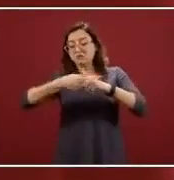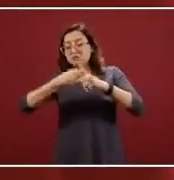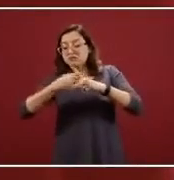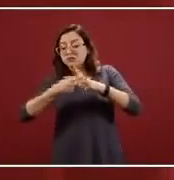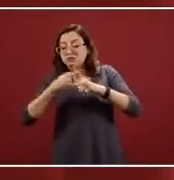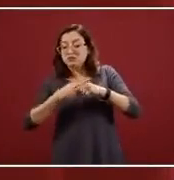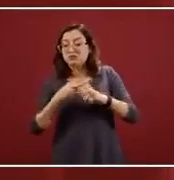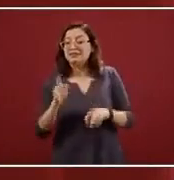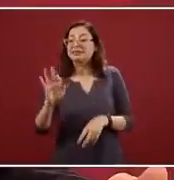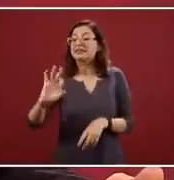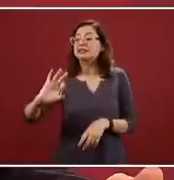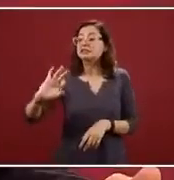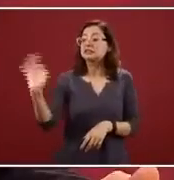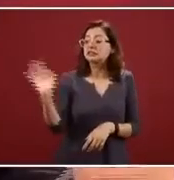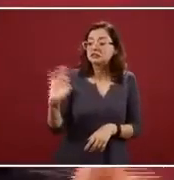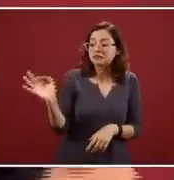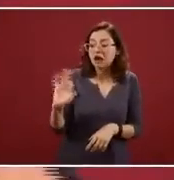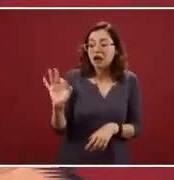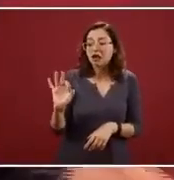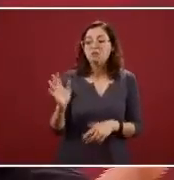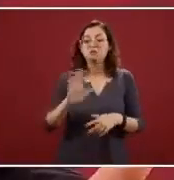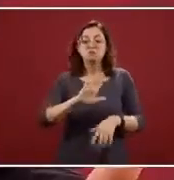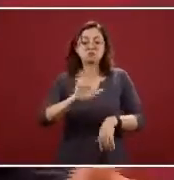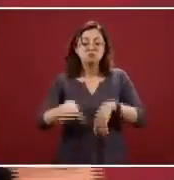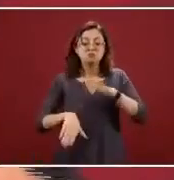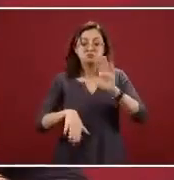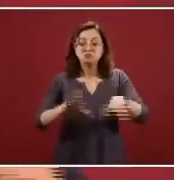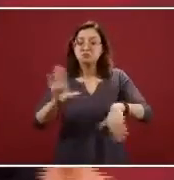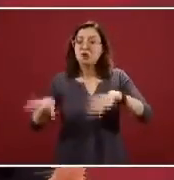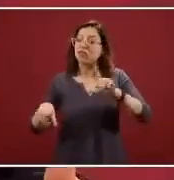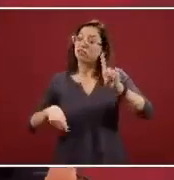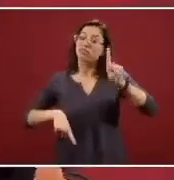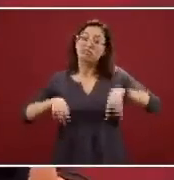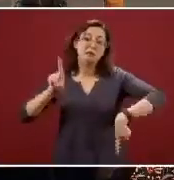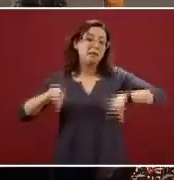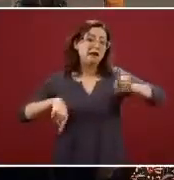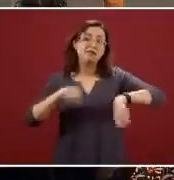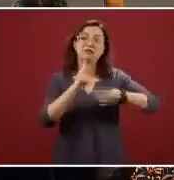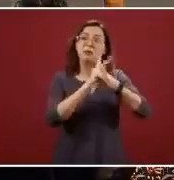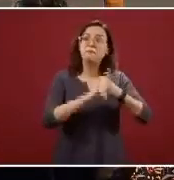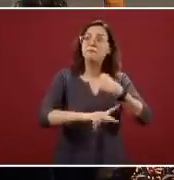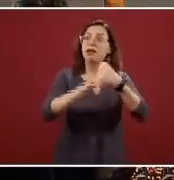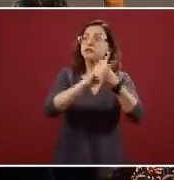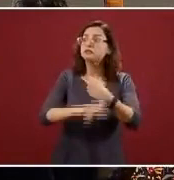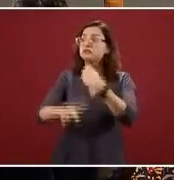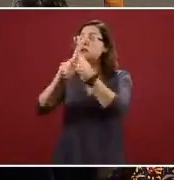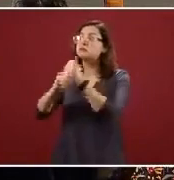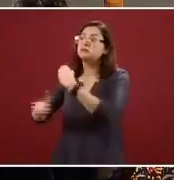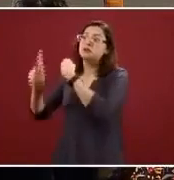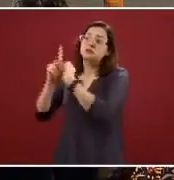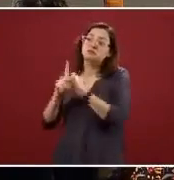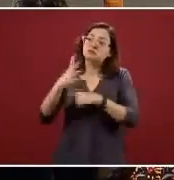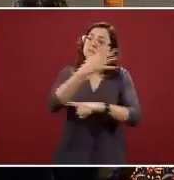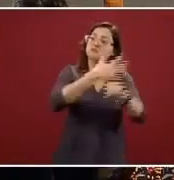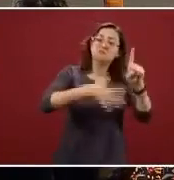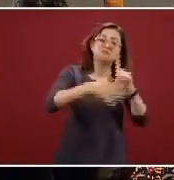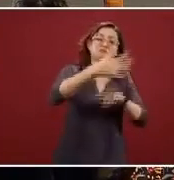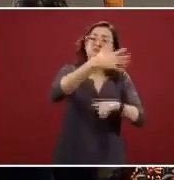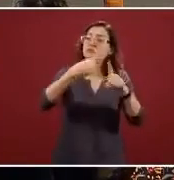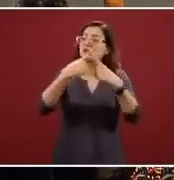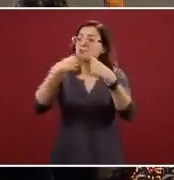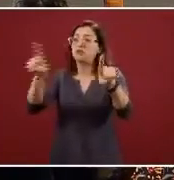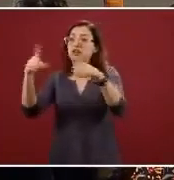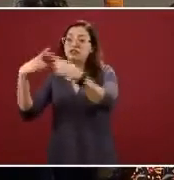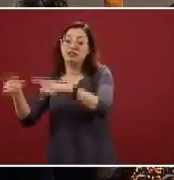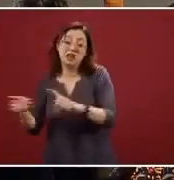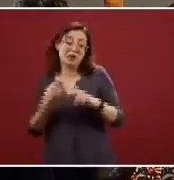varias ocasiones, mucho de la letalidad ha ido variando de población a población y de inicio de la epidemia al final. Al principio